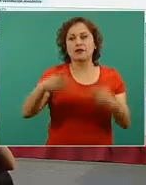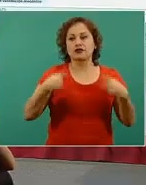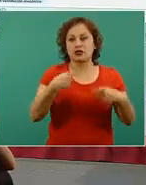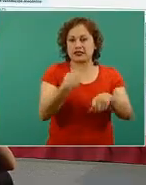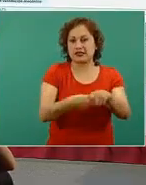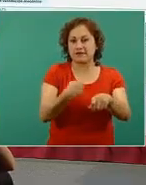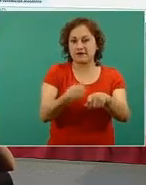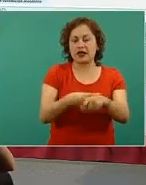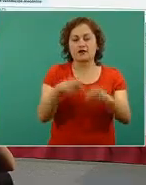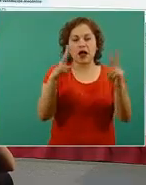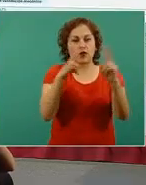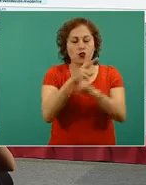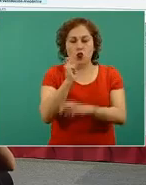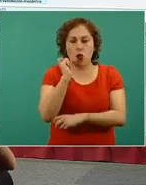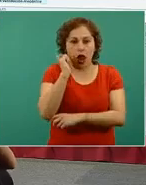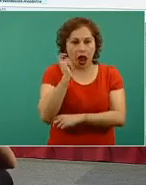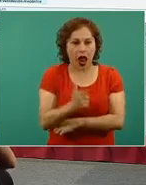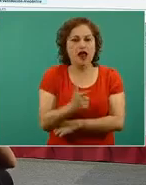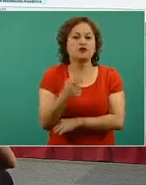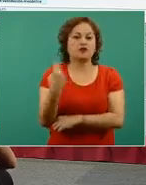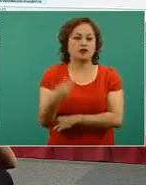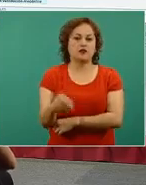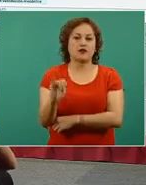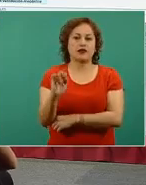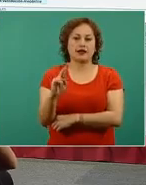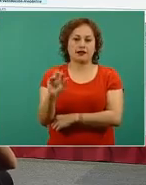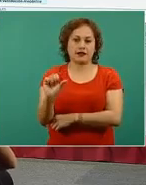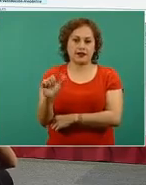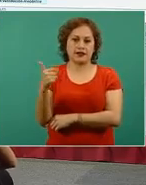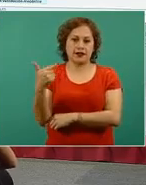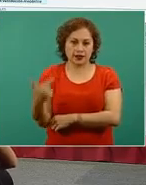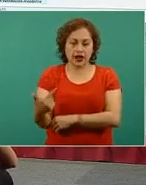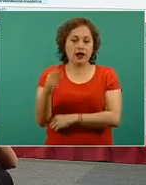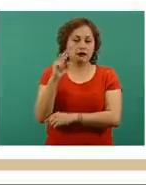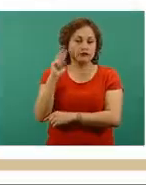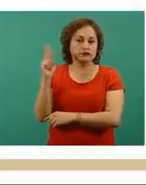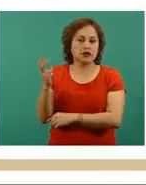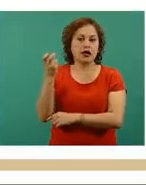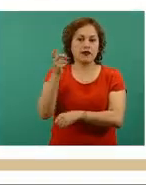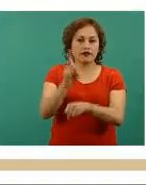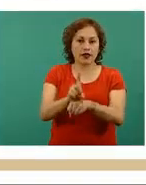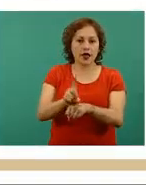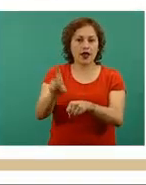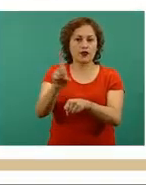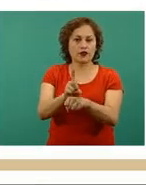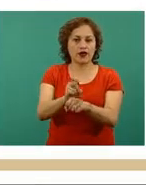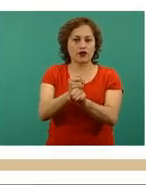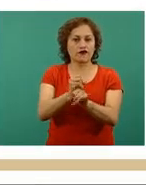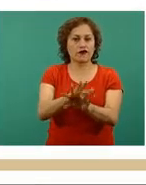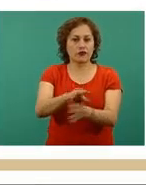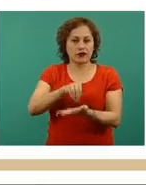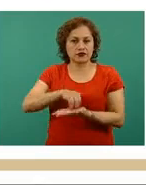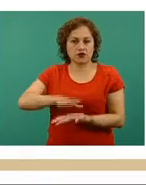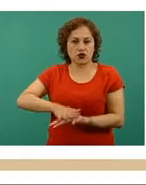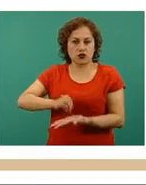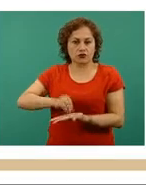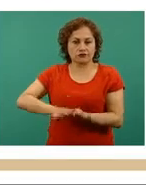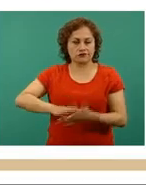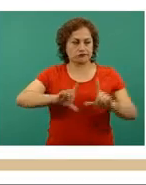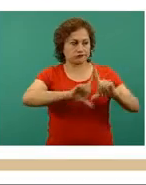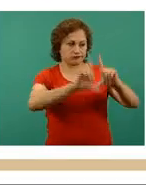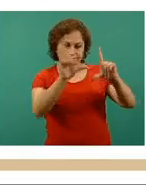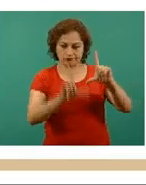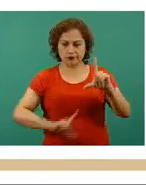también visualizamos aquí con un elemento que se revisa de manera diaria, la ocupación nacional. En este momento tenemos